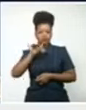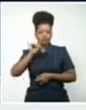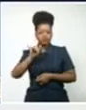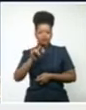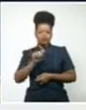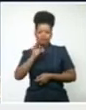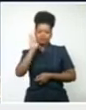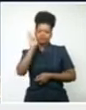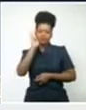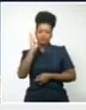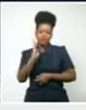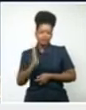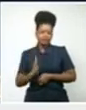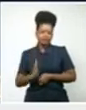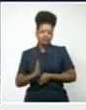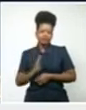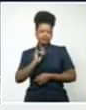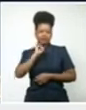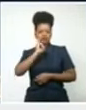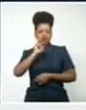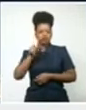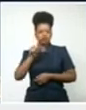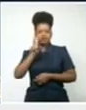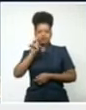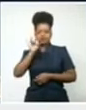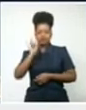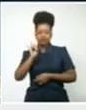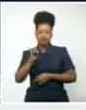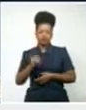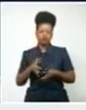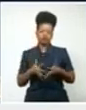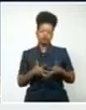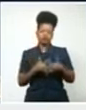Brasil con 6,27, Estados Unidos con